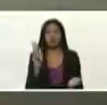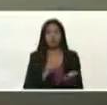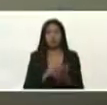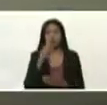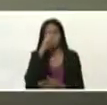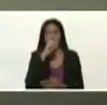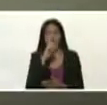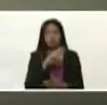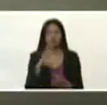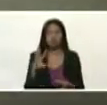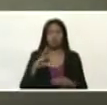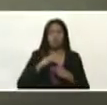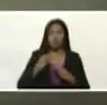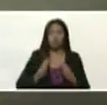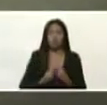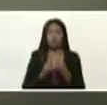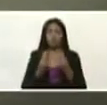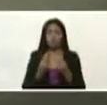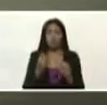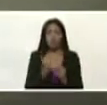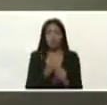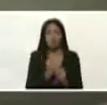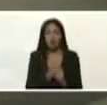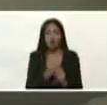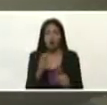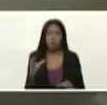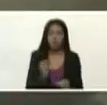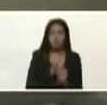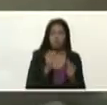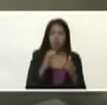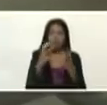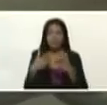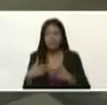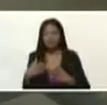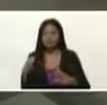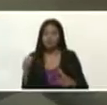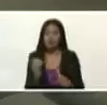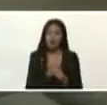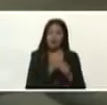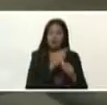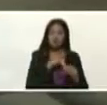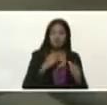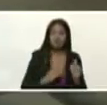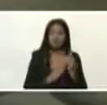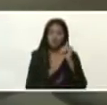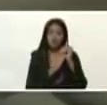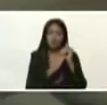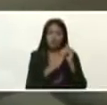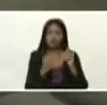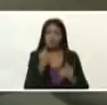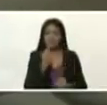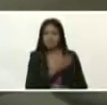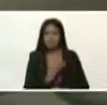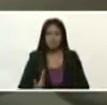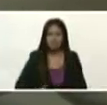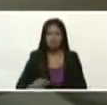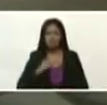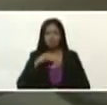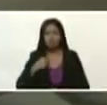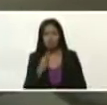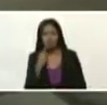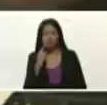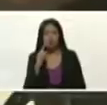año de haber asumido junto a la clase trabajadora las riendas de esta empresa, podemos decir, señor presidente, que estamos